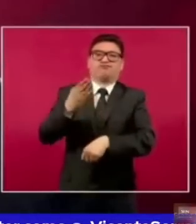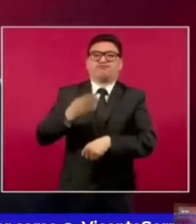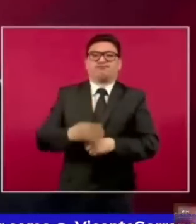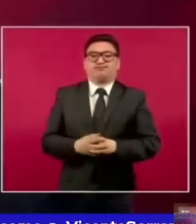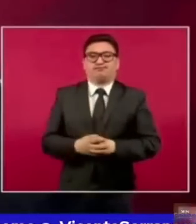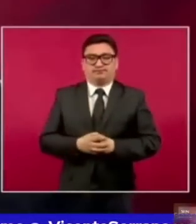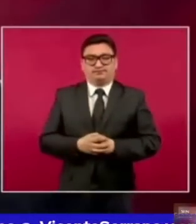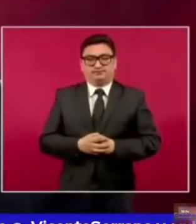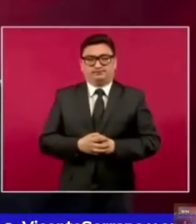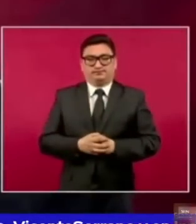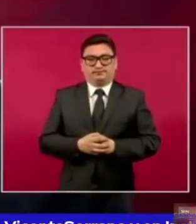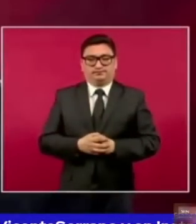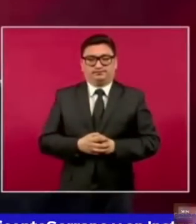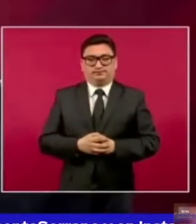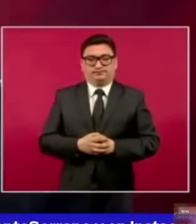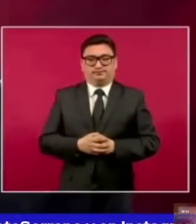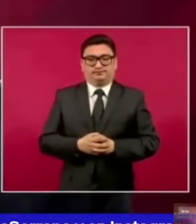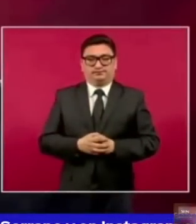castigado,